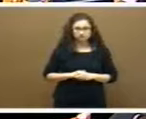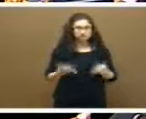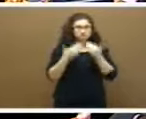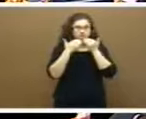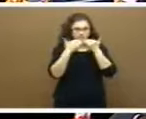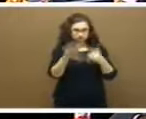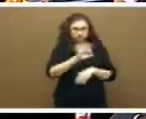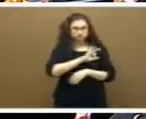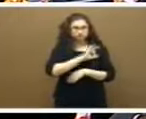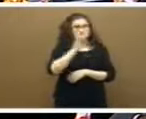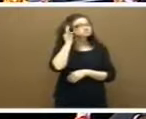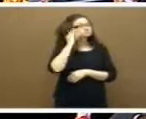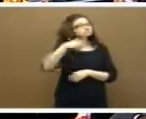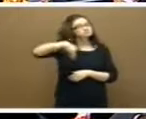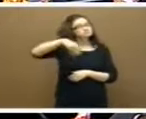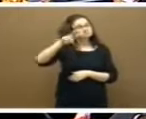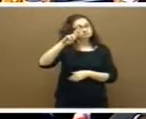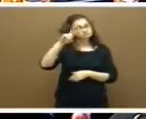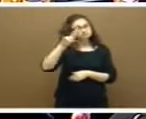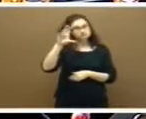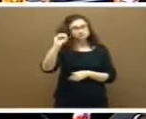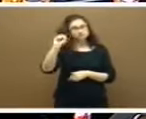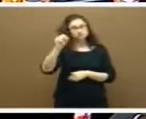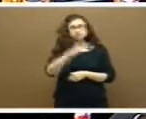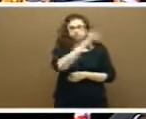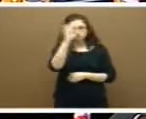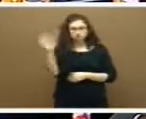Gracias, señora Murillo. Señor consejero, tiene de nuevo la palabra.